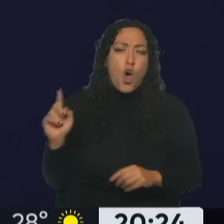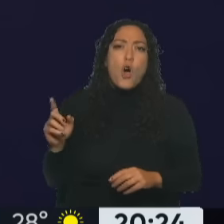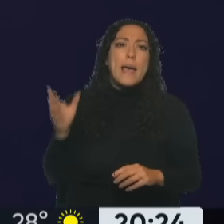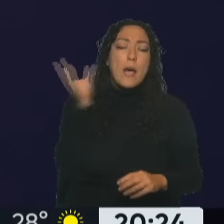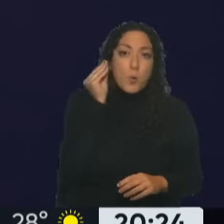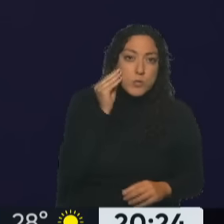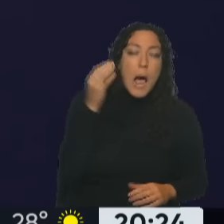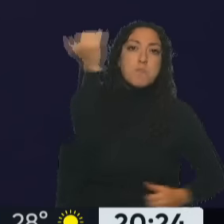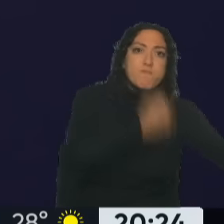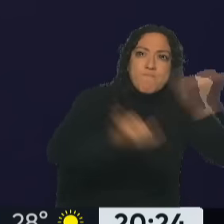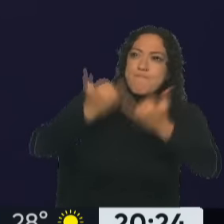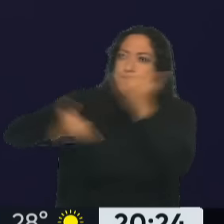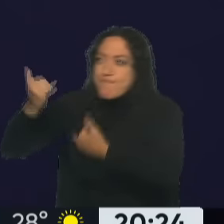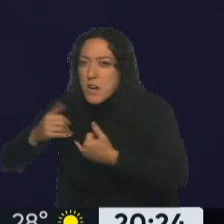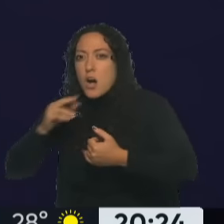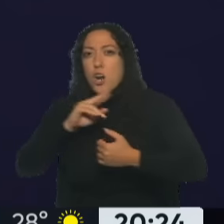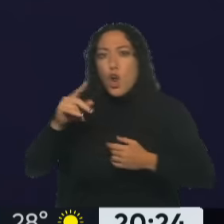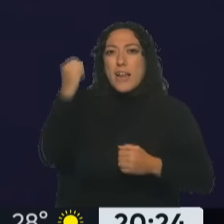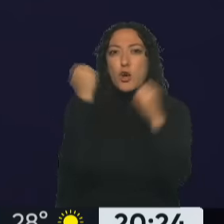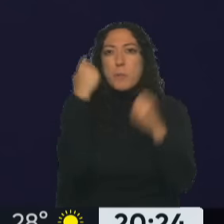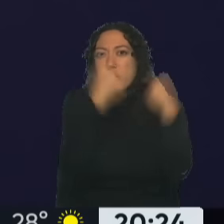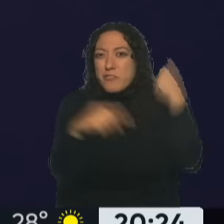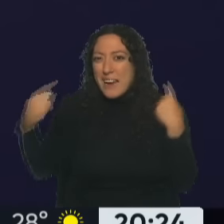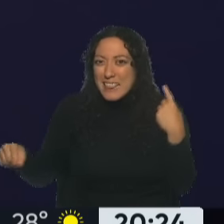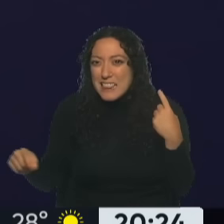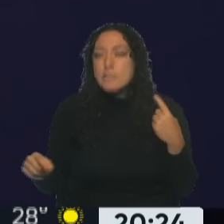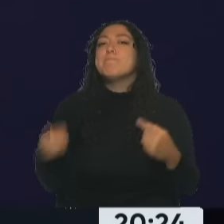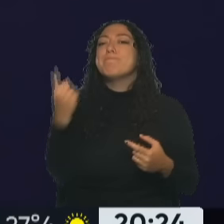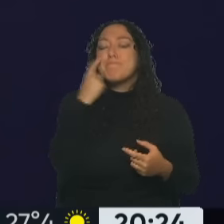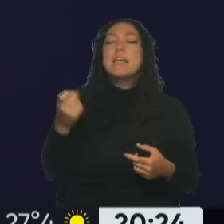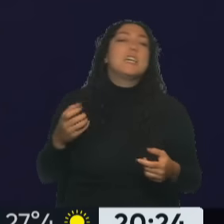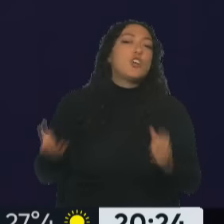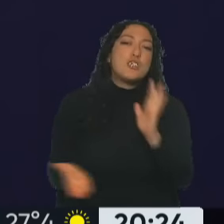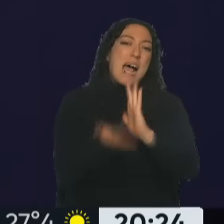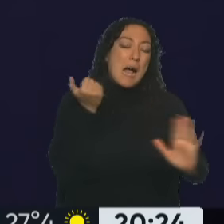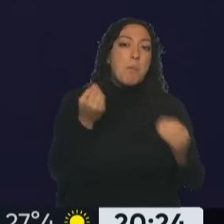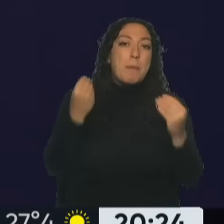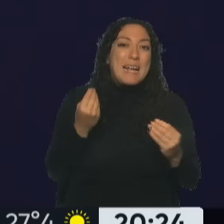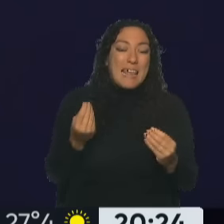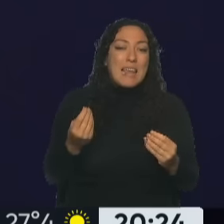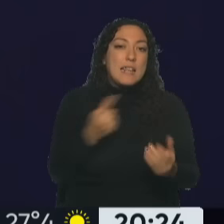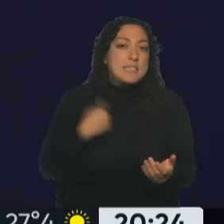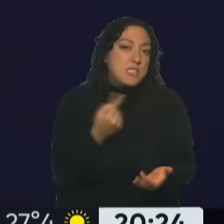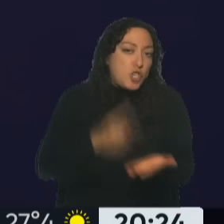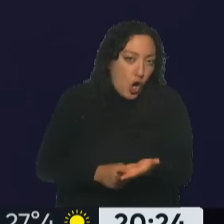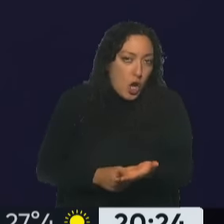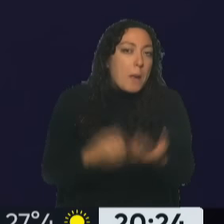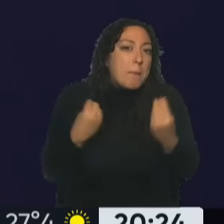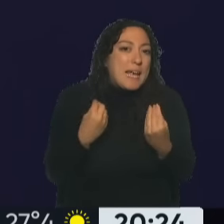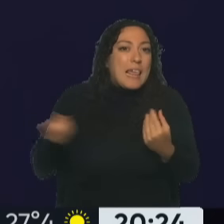diferentes actores económicos de manera de facilitarles y acelerar la aprobación de lo que nosotros